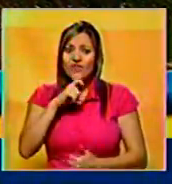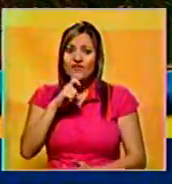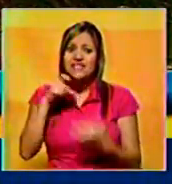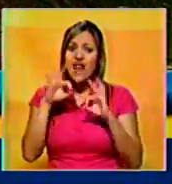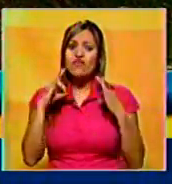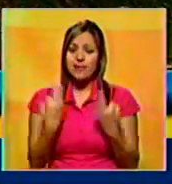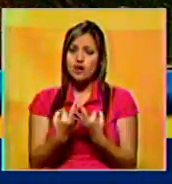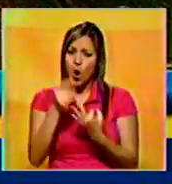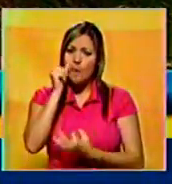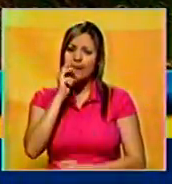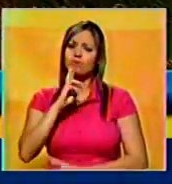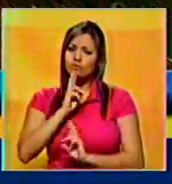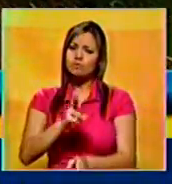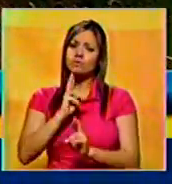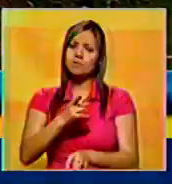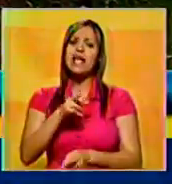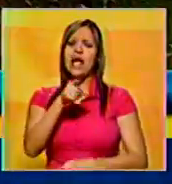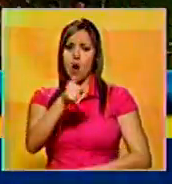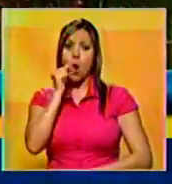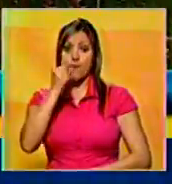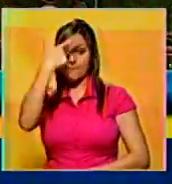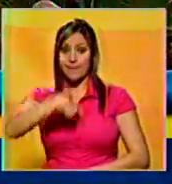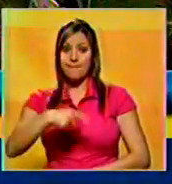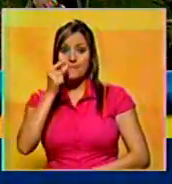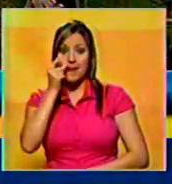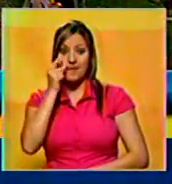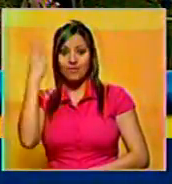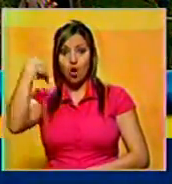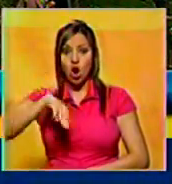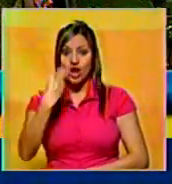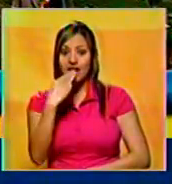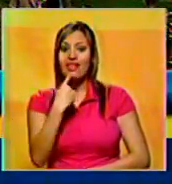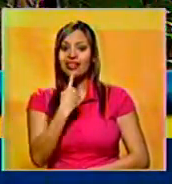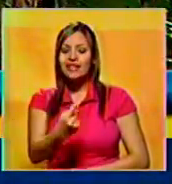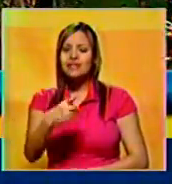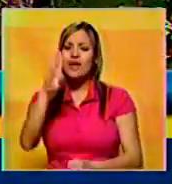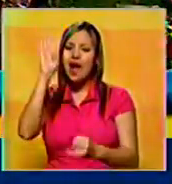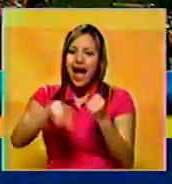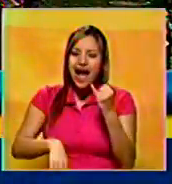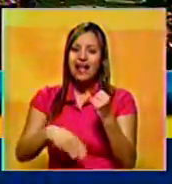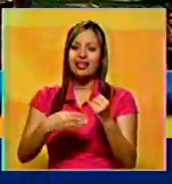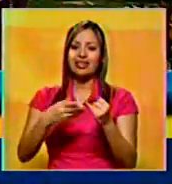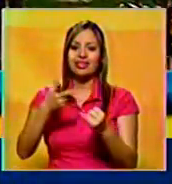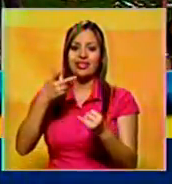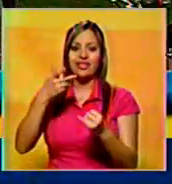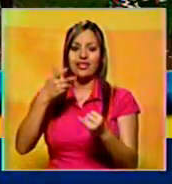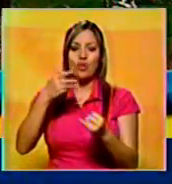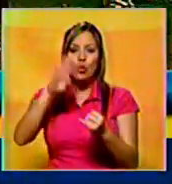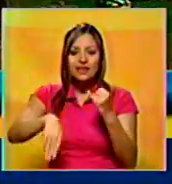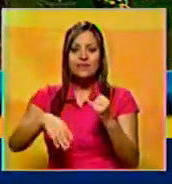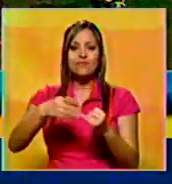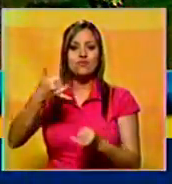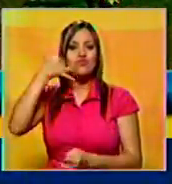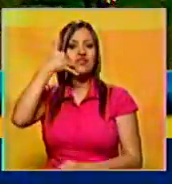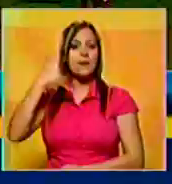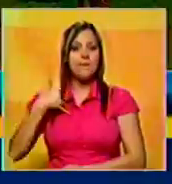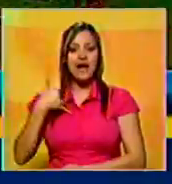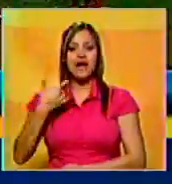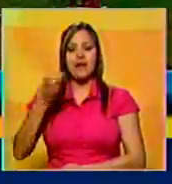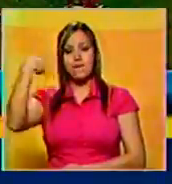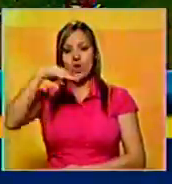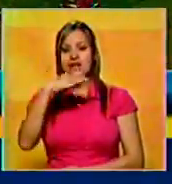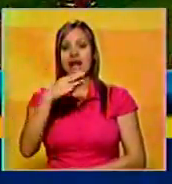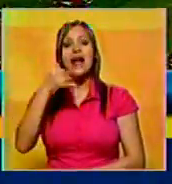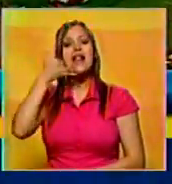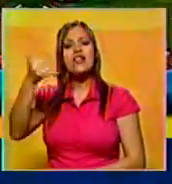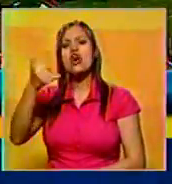la familia. Él comentaba y resaltaba que la última vez que sostuvo una llamada telefónica con su hija en la despedida, ella